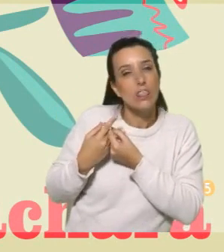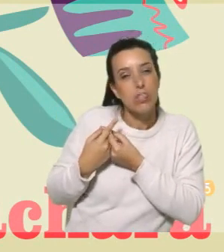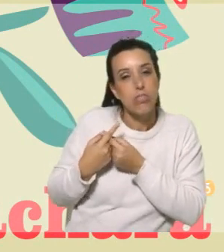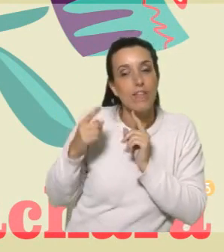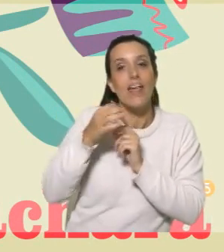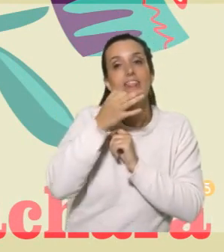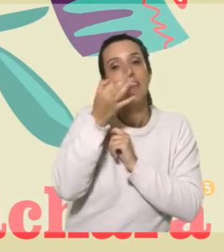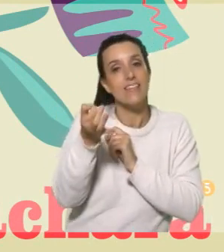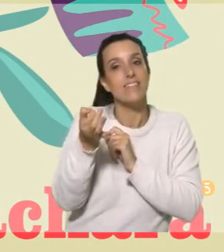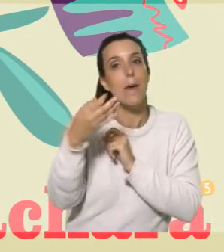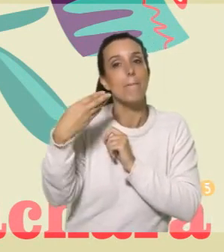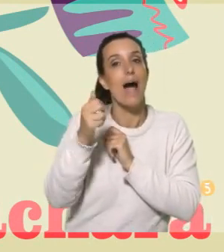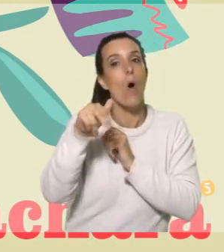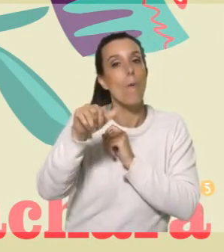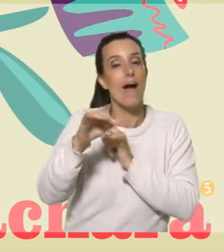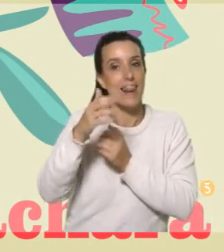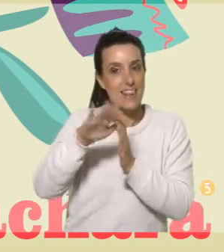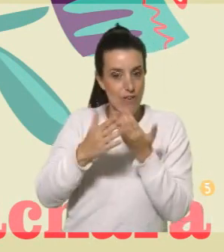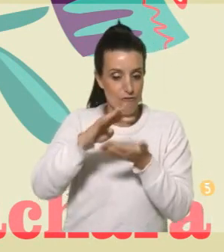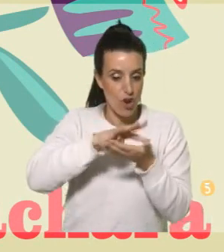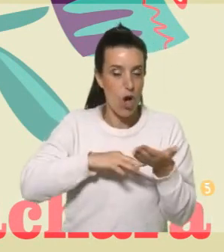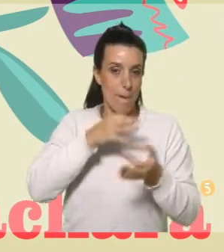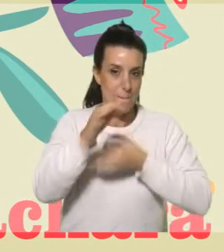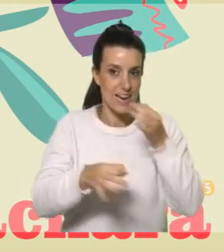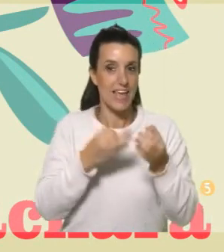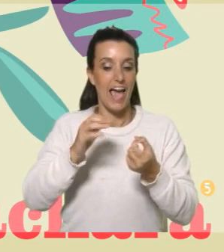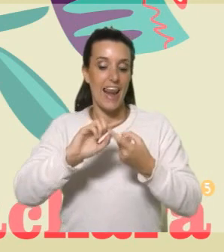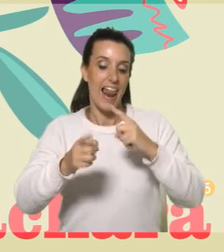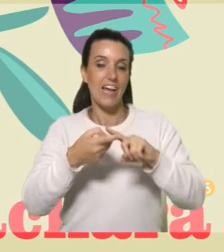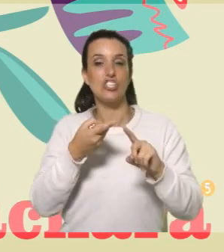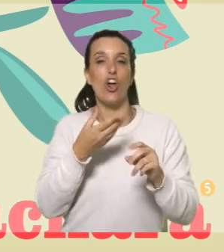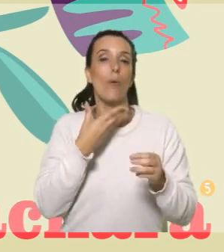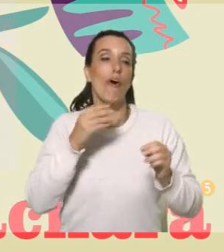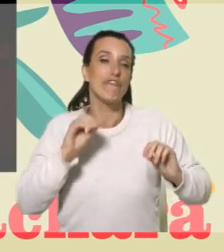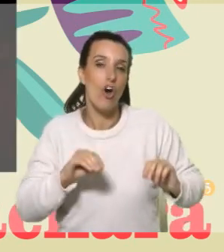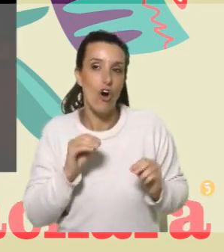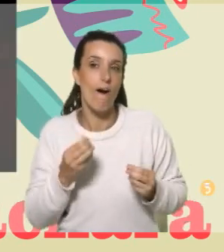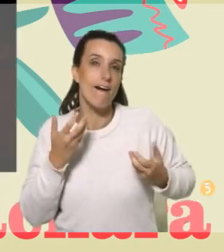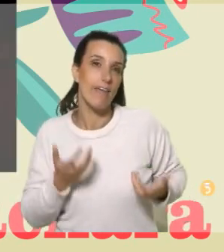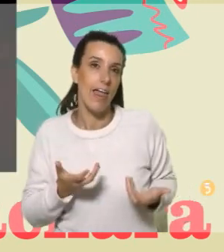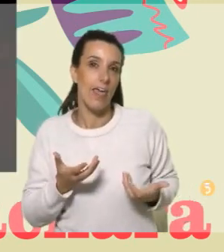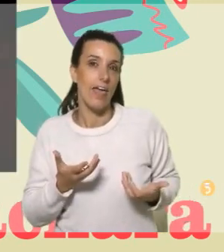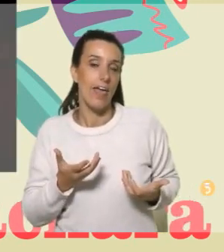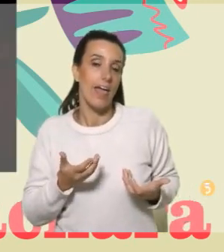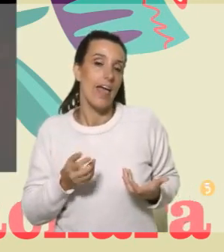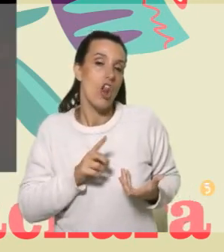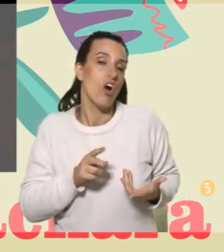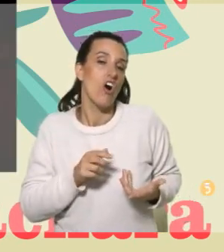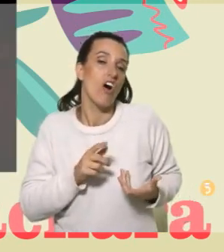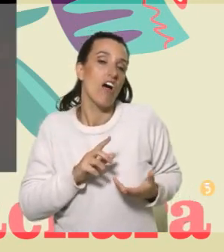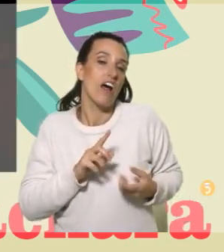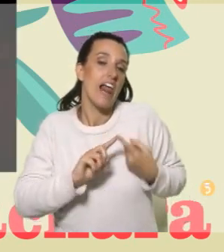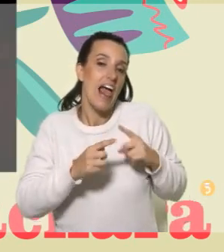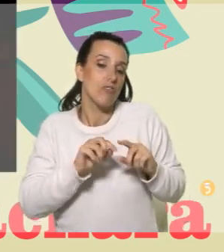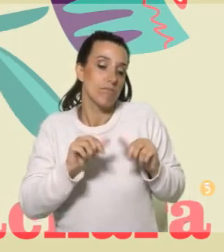del que habla tan bien bauman no en su libro de esta cuestión de los vínculos frágiles de que queremos este salir ilesos de Cualquier relación